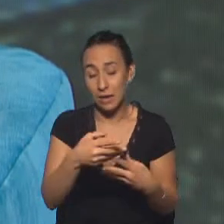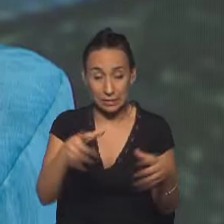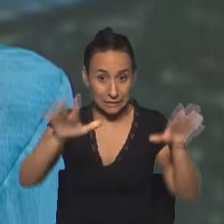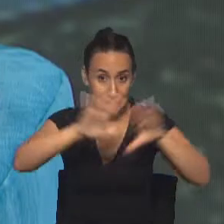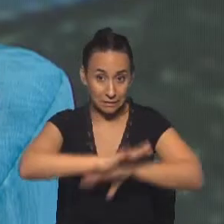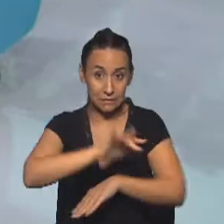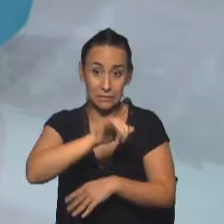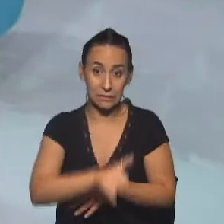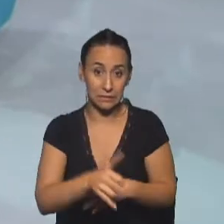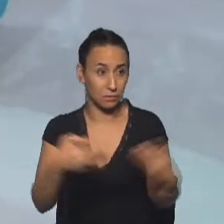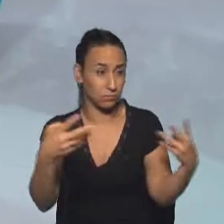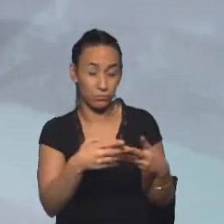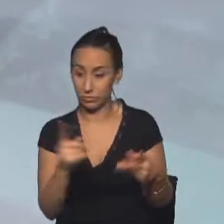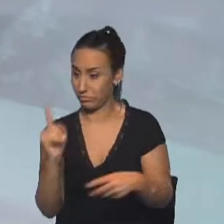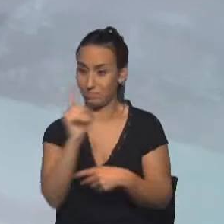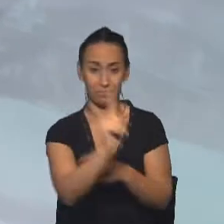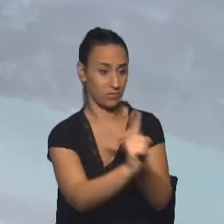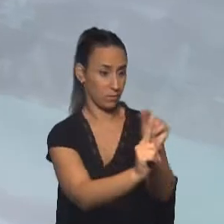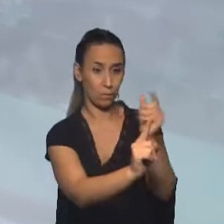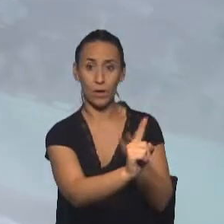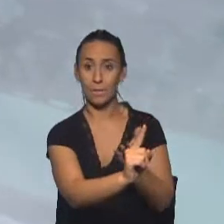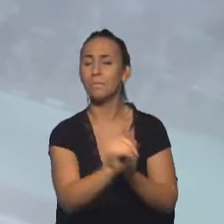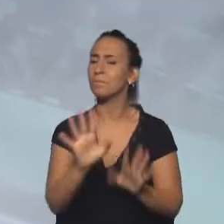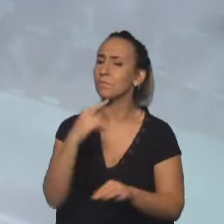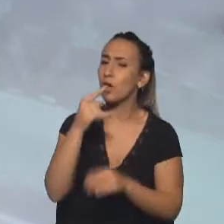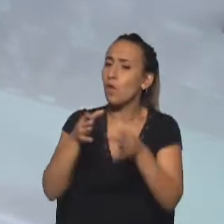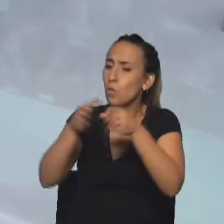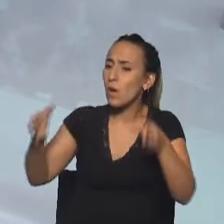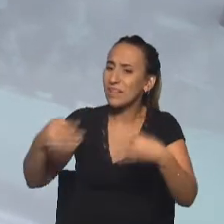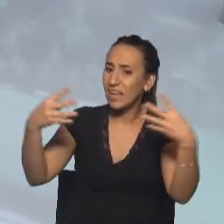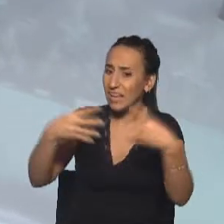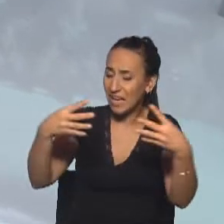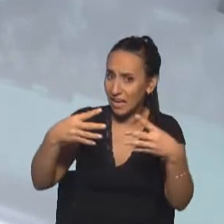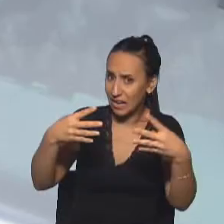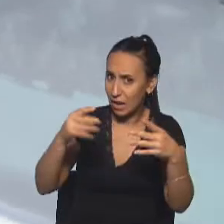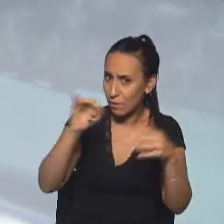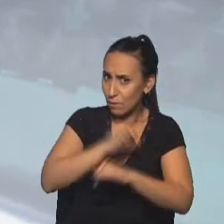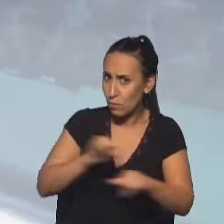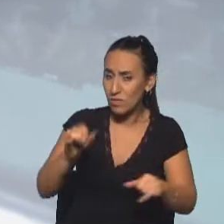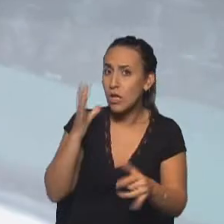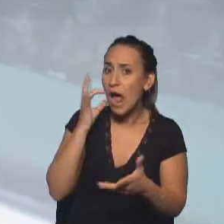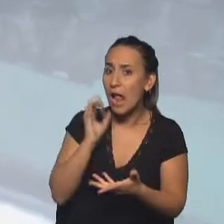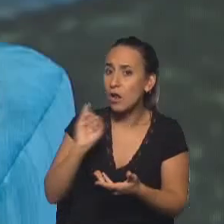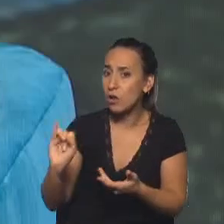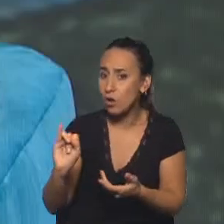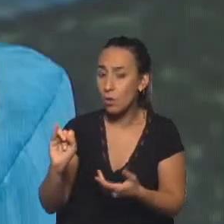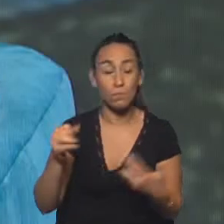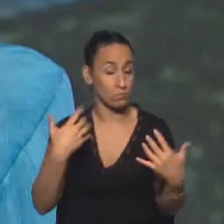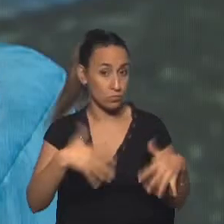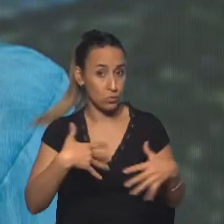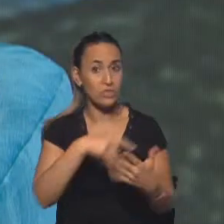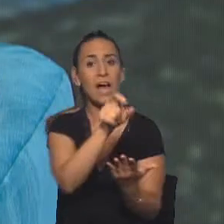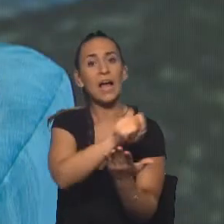llegó. ¿Tuviste alguna, durante la guerra, tuvieron información de él? Tuvimos muchas cartas. ¿De él? De él, a